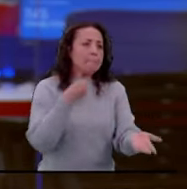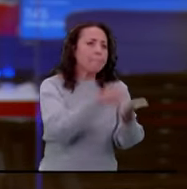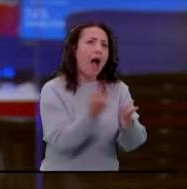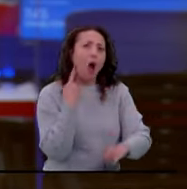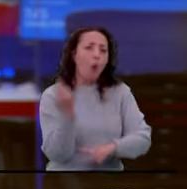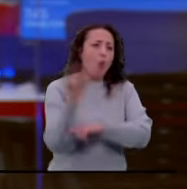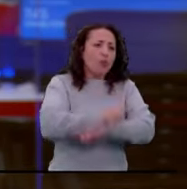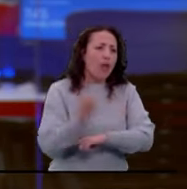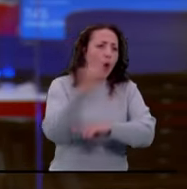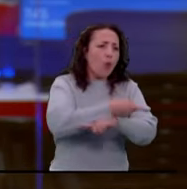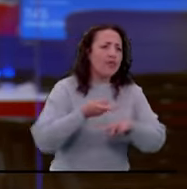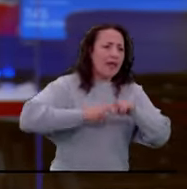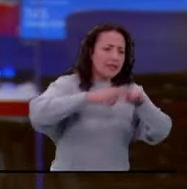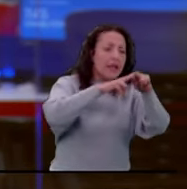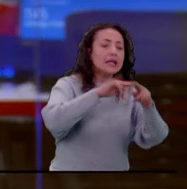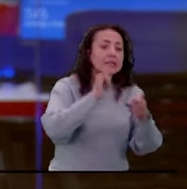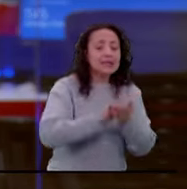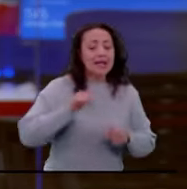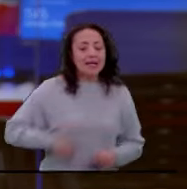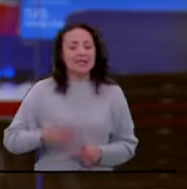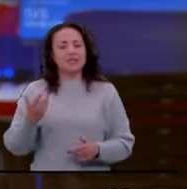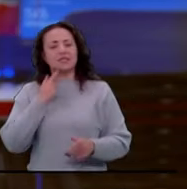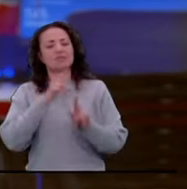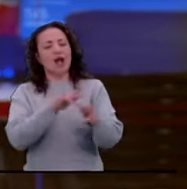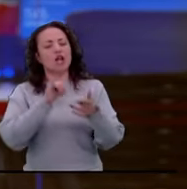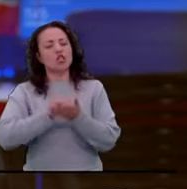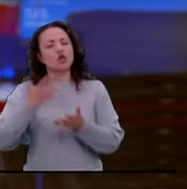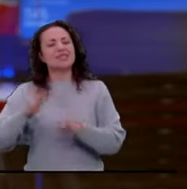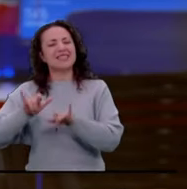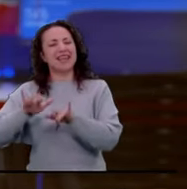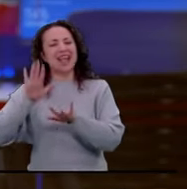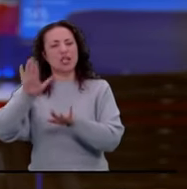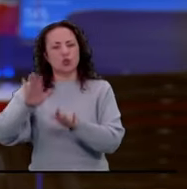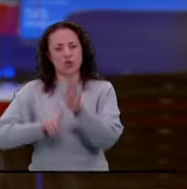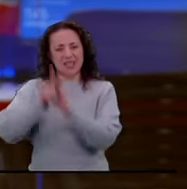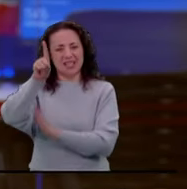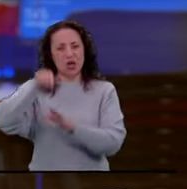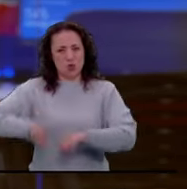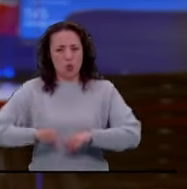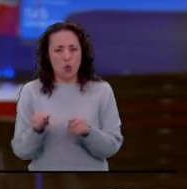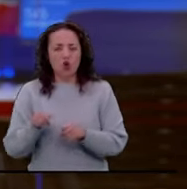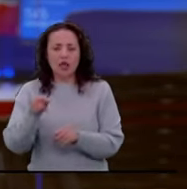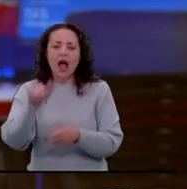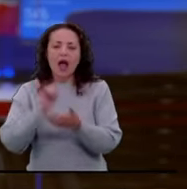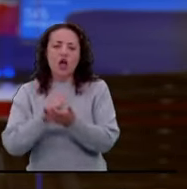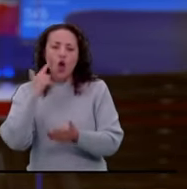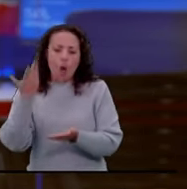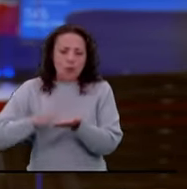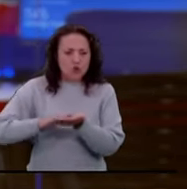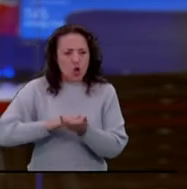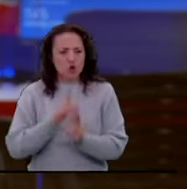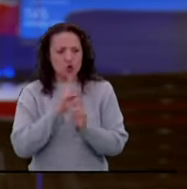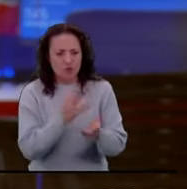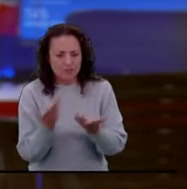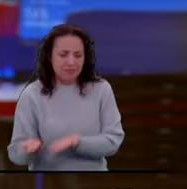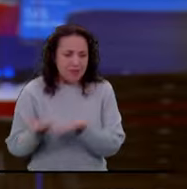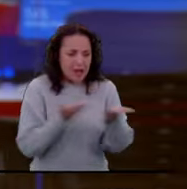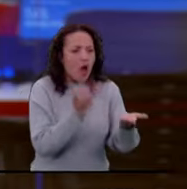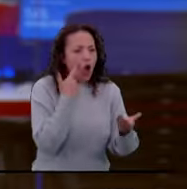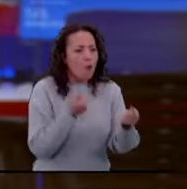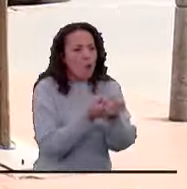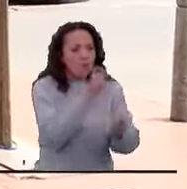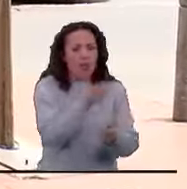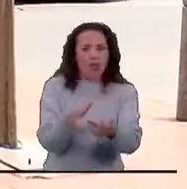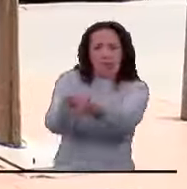estrategia de la Secretaría de Desarrollo Económico en Bogotá para otorgar desde hoy préstamos sin intereses. Aquí les contamos cómo hacerlo.